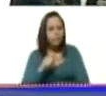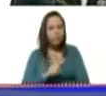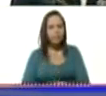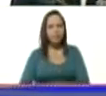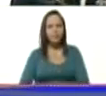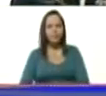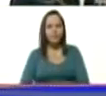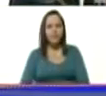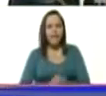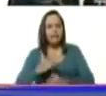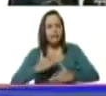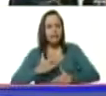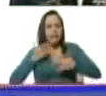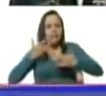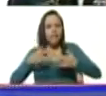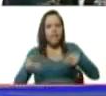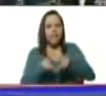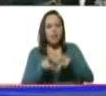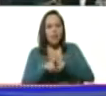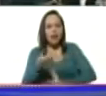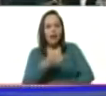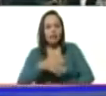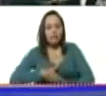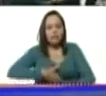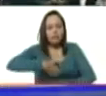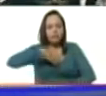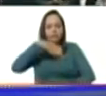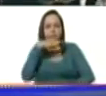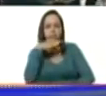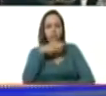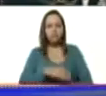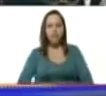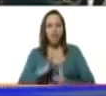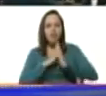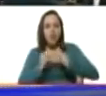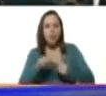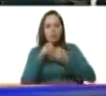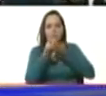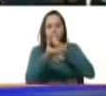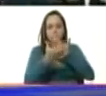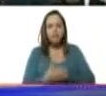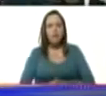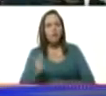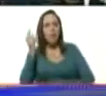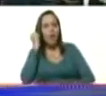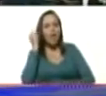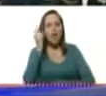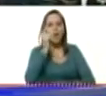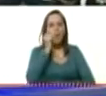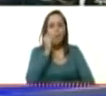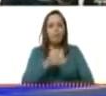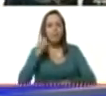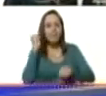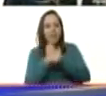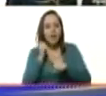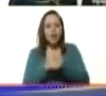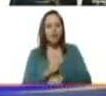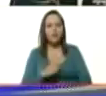y lo que sentí en ustedes fue indignación en todos los que declararon, mujeres y hombres, trabajadores, trabajadoras,